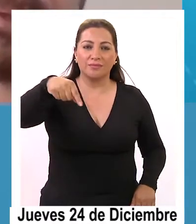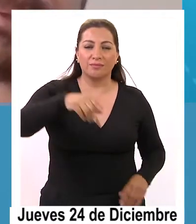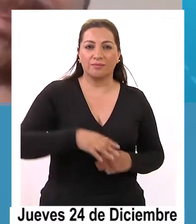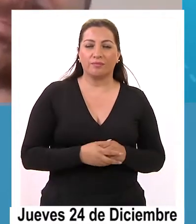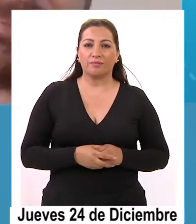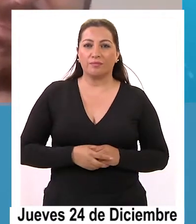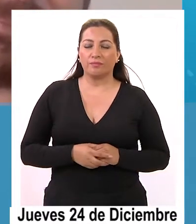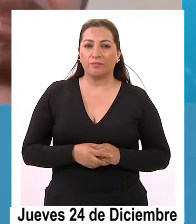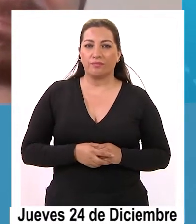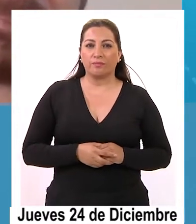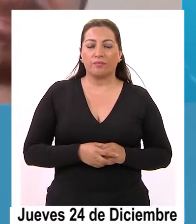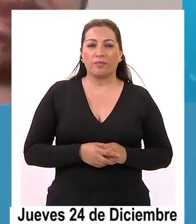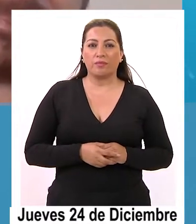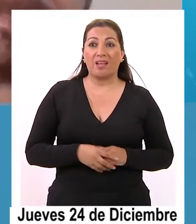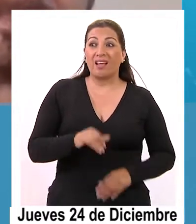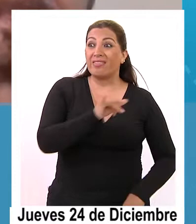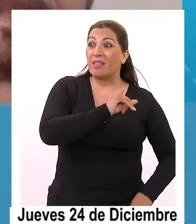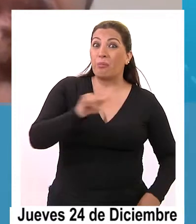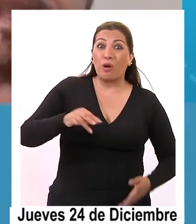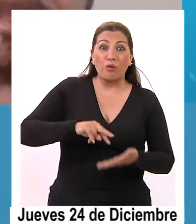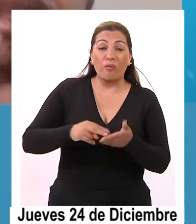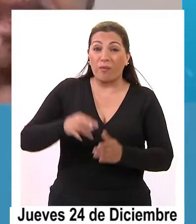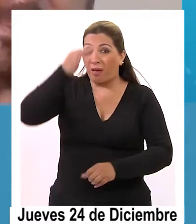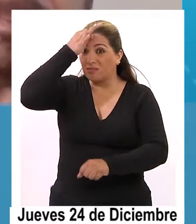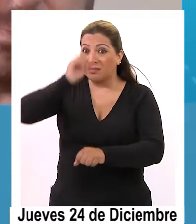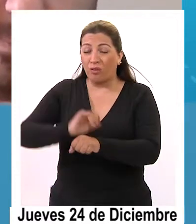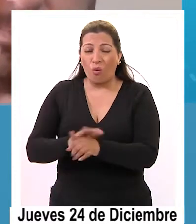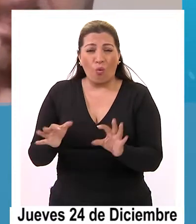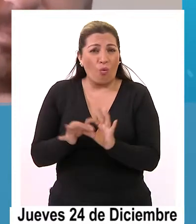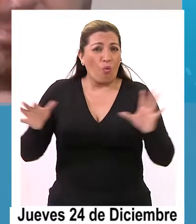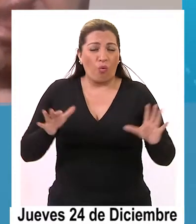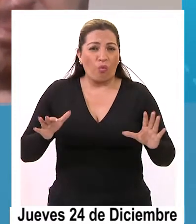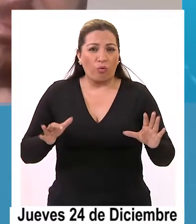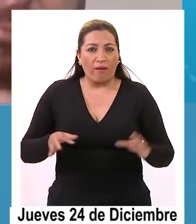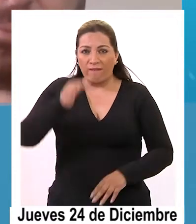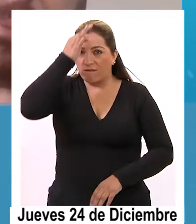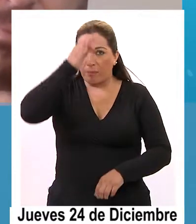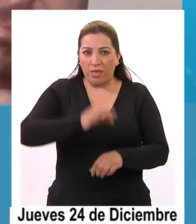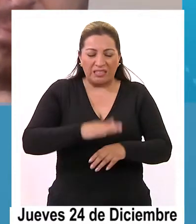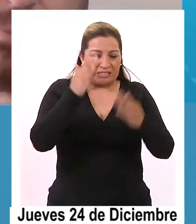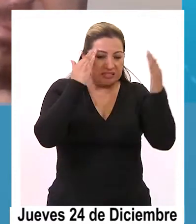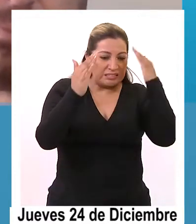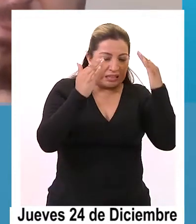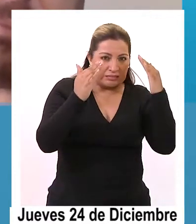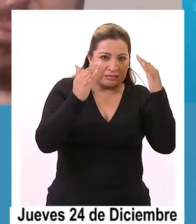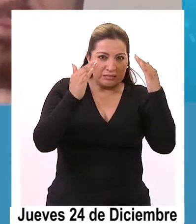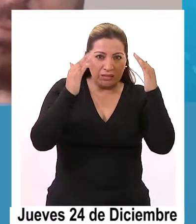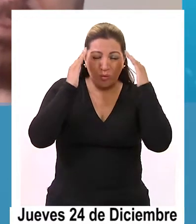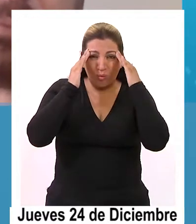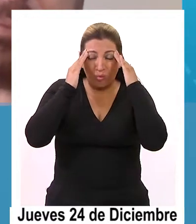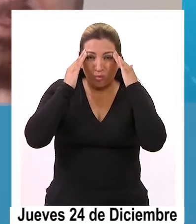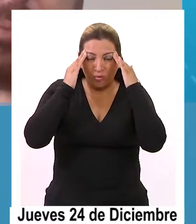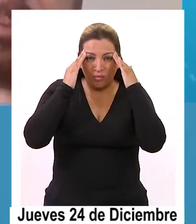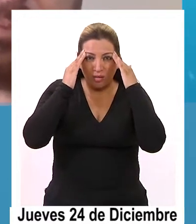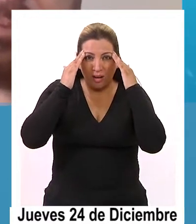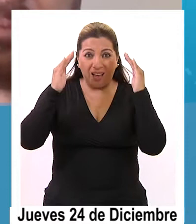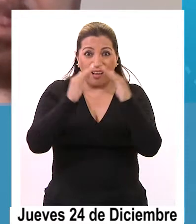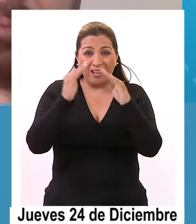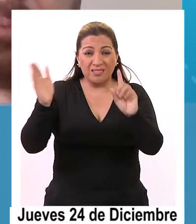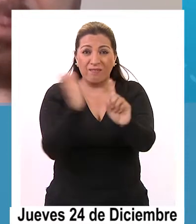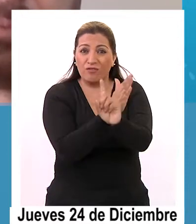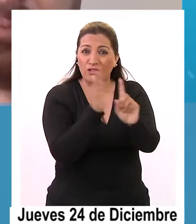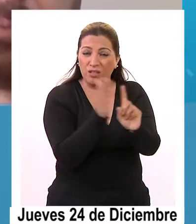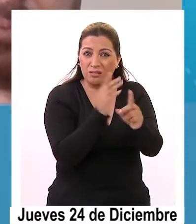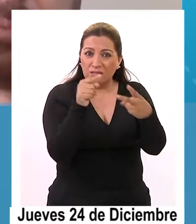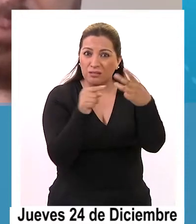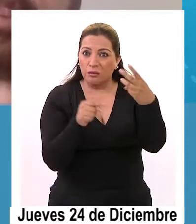Pero, mire, los gestos colaterales que van a venir después son terribles. Enfermedades psiquiátricas, psicológicas, violencia